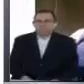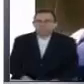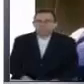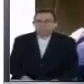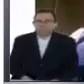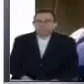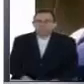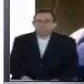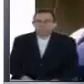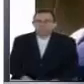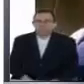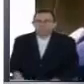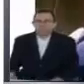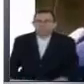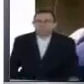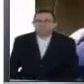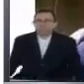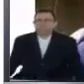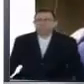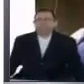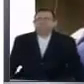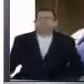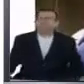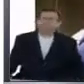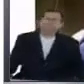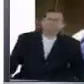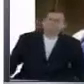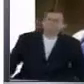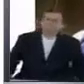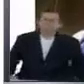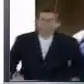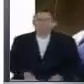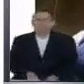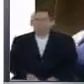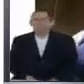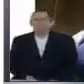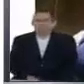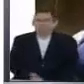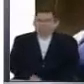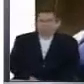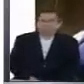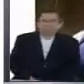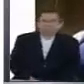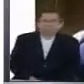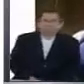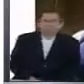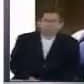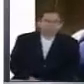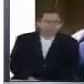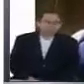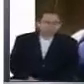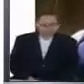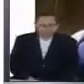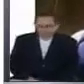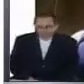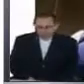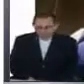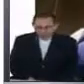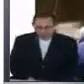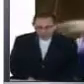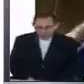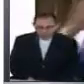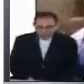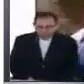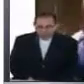Paturi. Oh, Paturín. Paturi, sí. Paturi. Ok, bien. ¿Pero tú eres el jefe ahí? ¿Tú eres el demonio jefe ahí? Yo soy